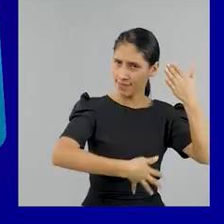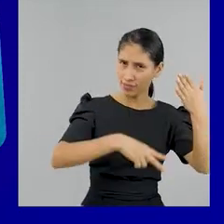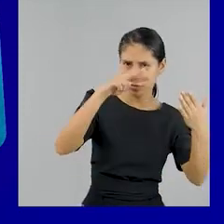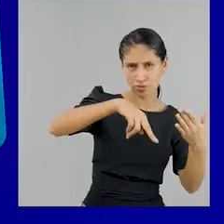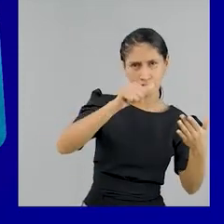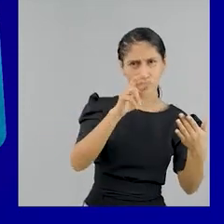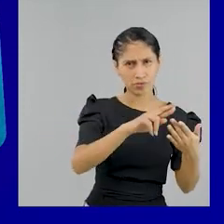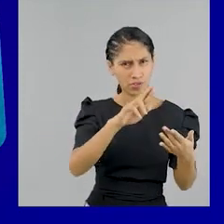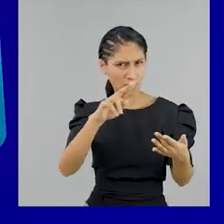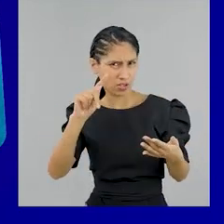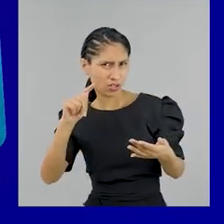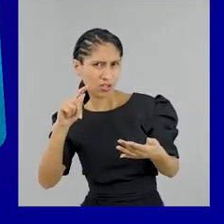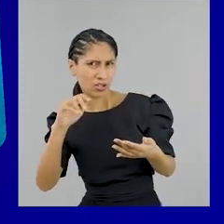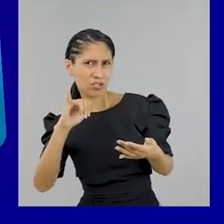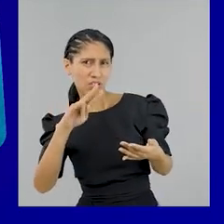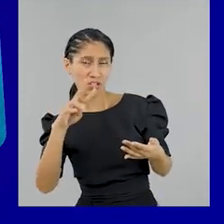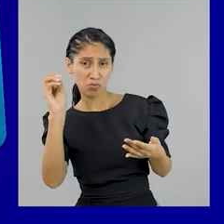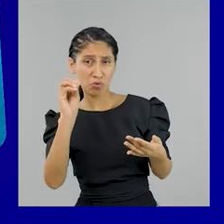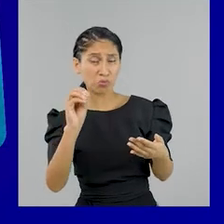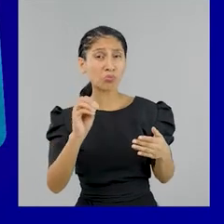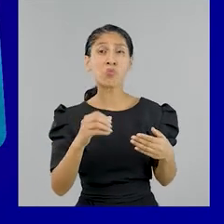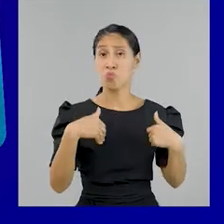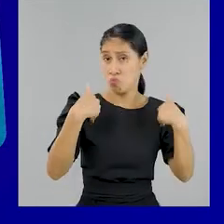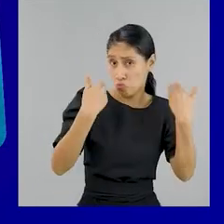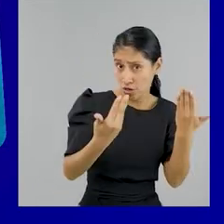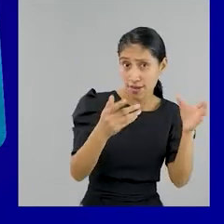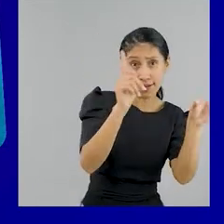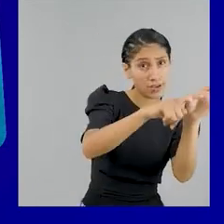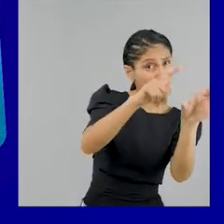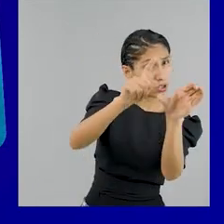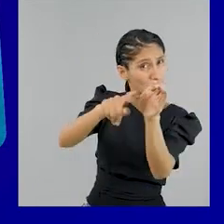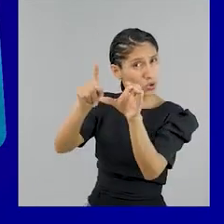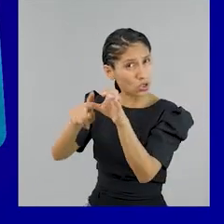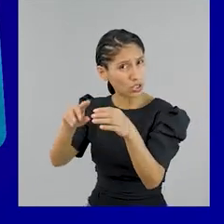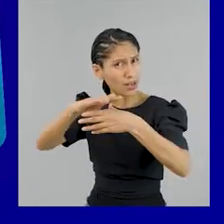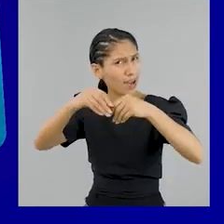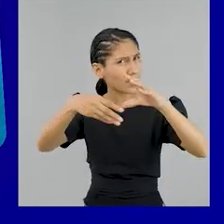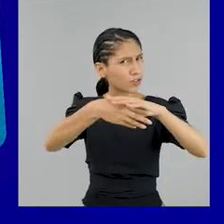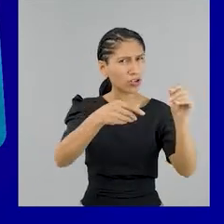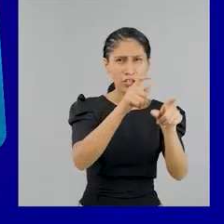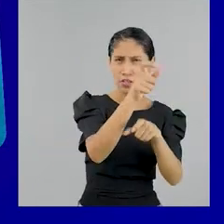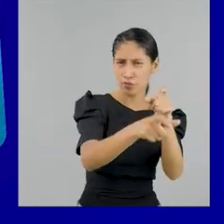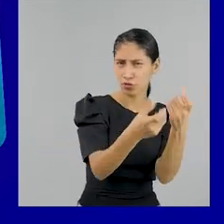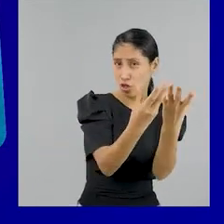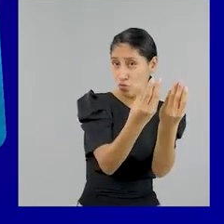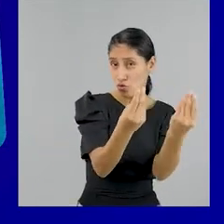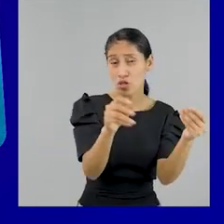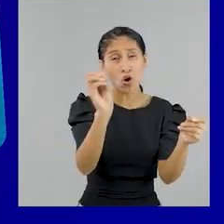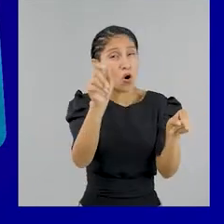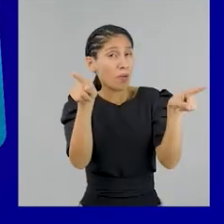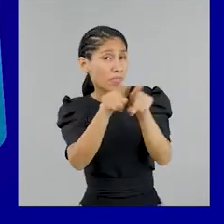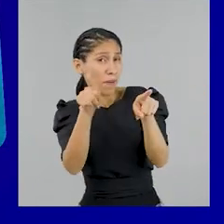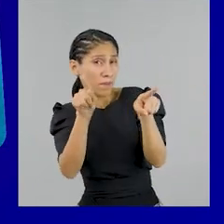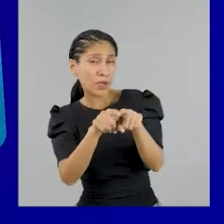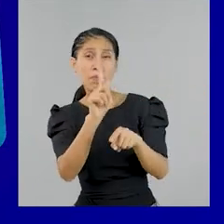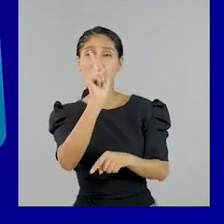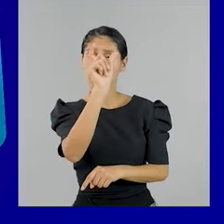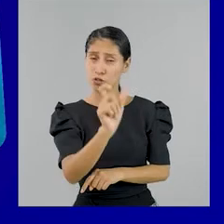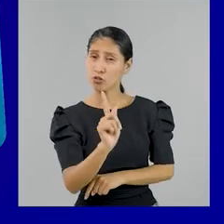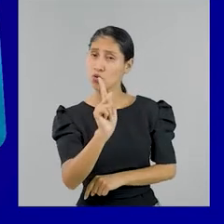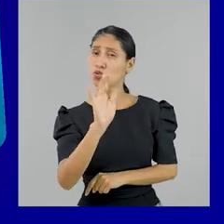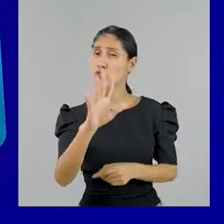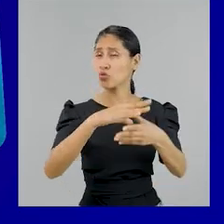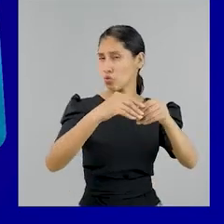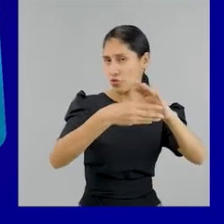de personajes, es decir, pueden ser muchos, pocos o puede tener un solo personaje. Un ejemplo de